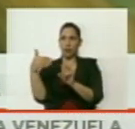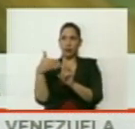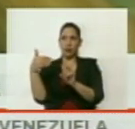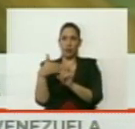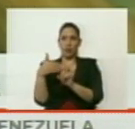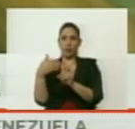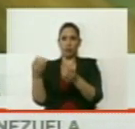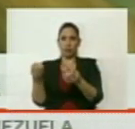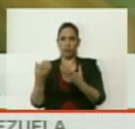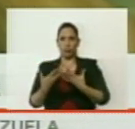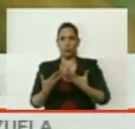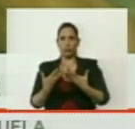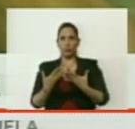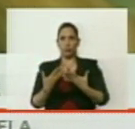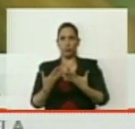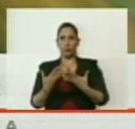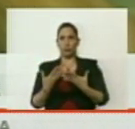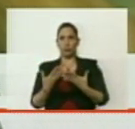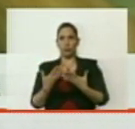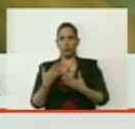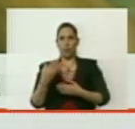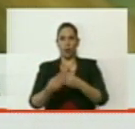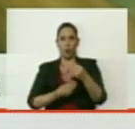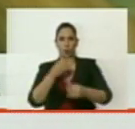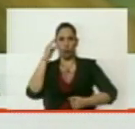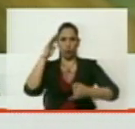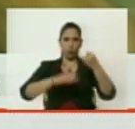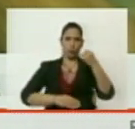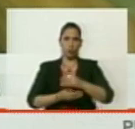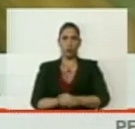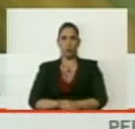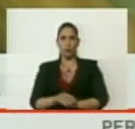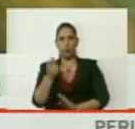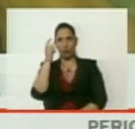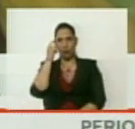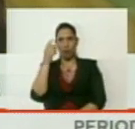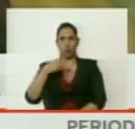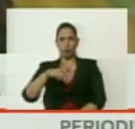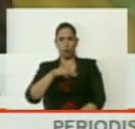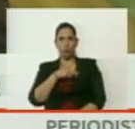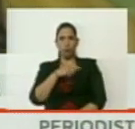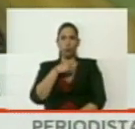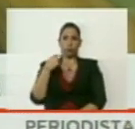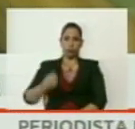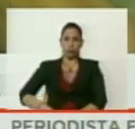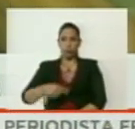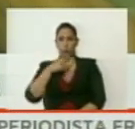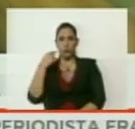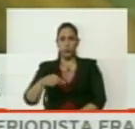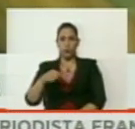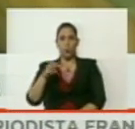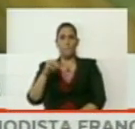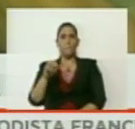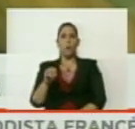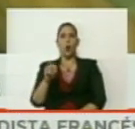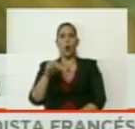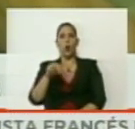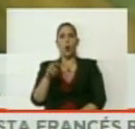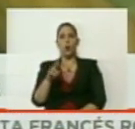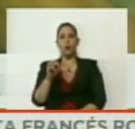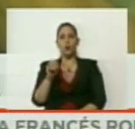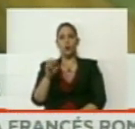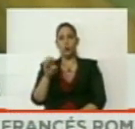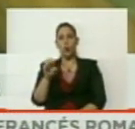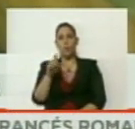nos han hecho en los últimos días. Y lo de China y Rusia de nuevo, doctrina Monroe,